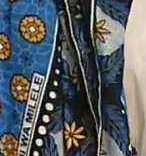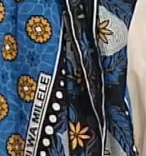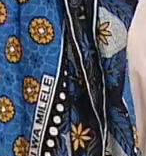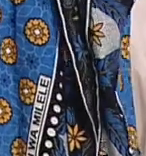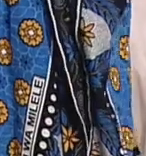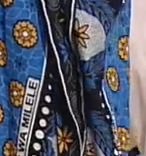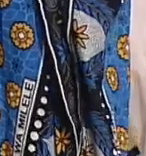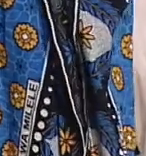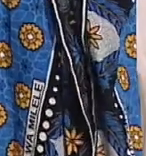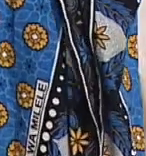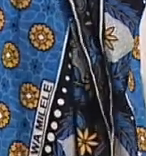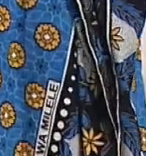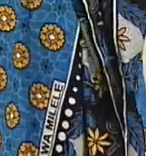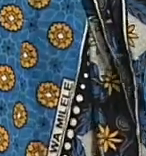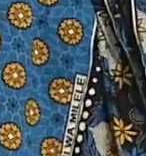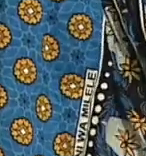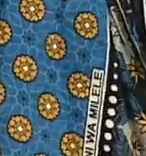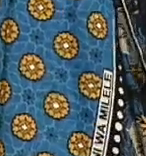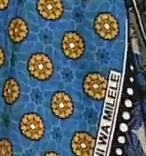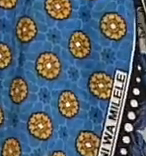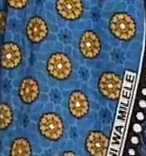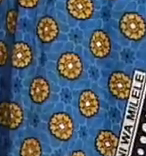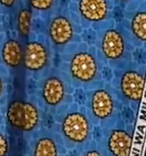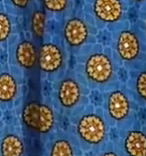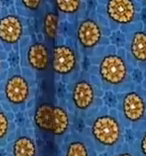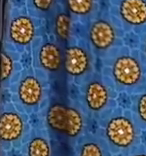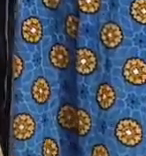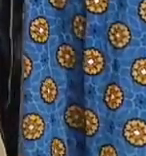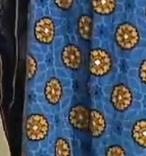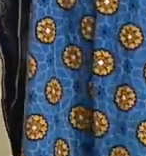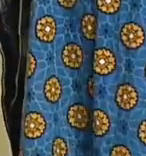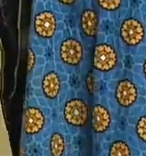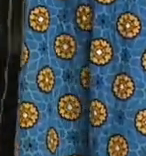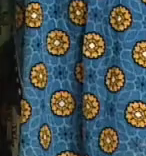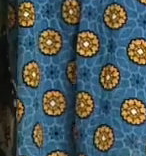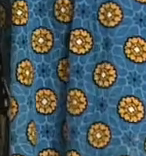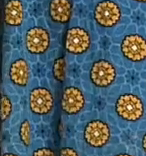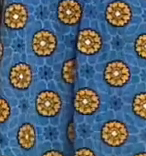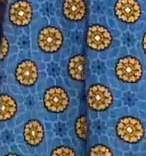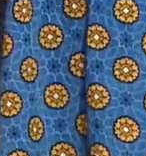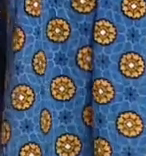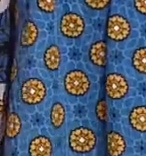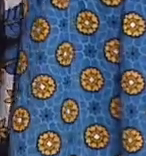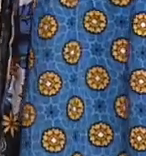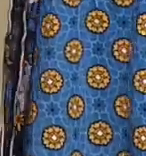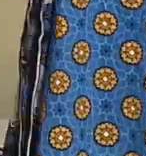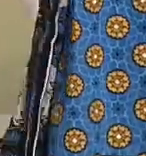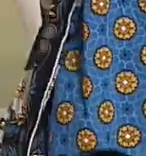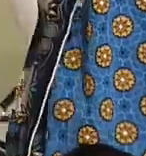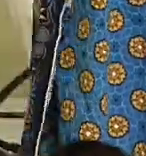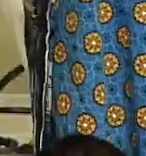Y por eso los tengo aquí. No son inventos míos. Yo solamente estoy